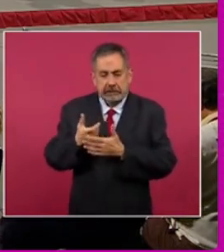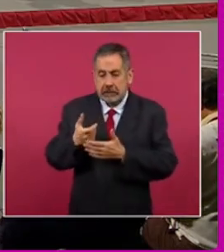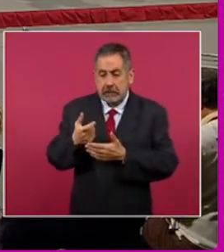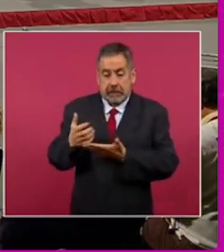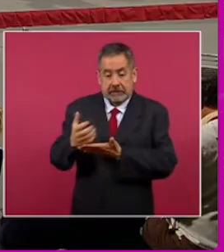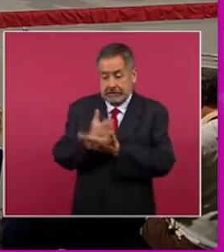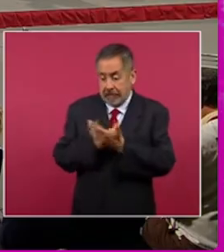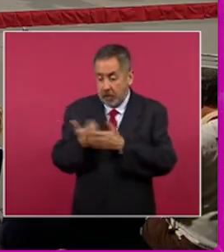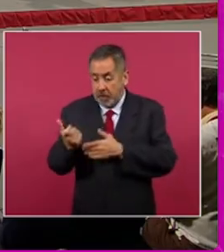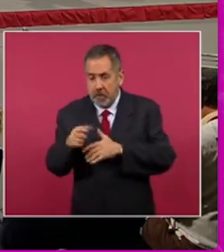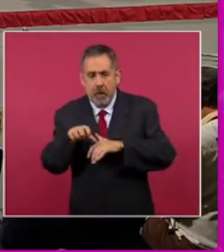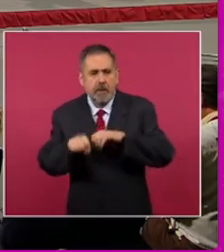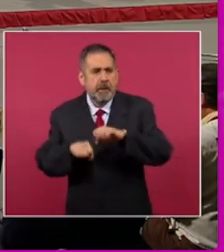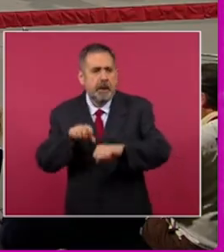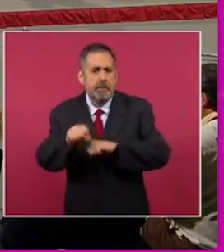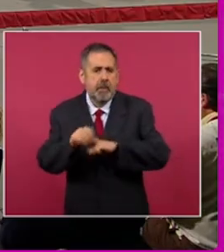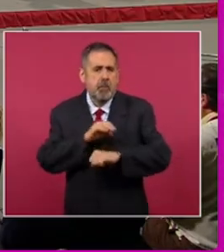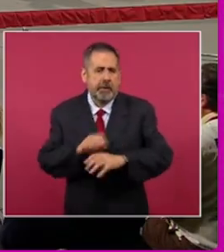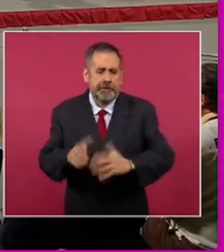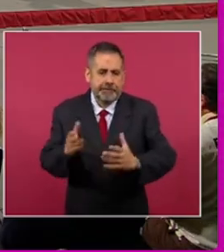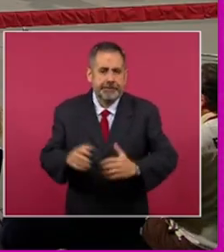del salario mínimo. Adelante.